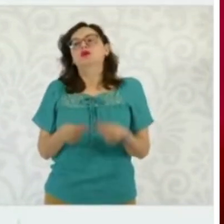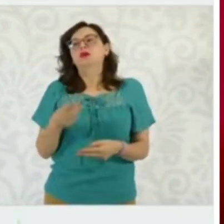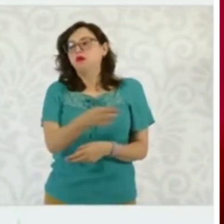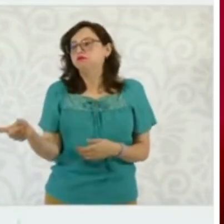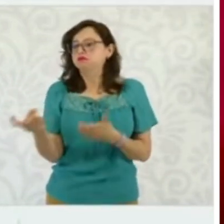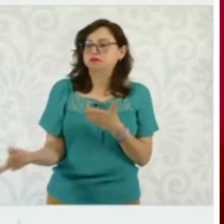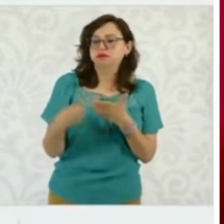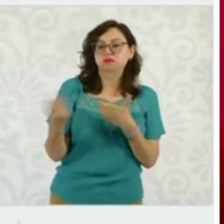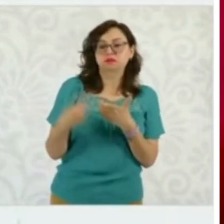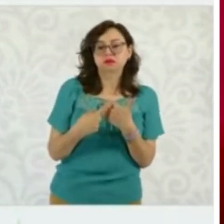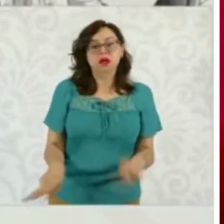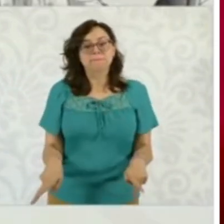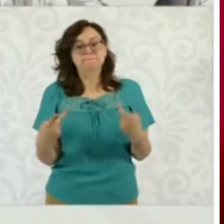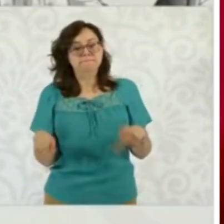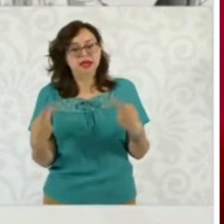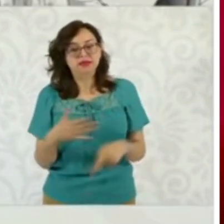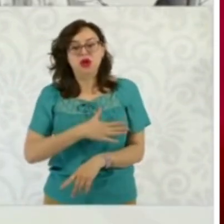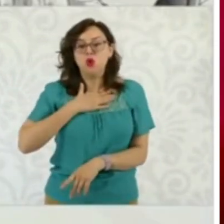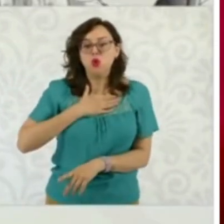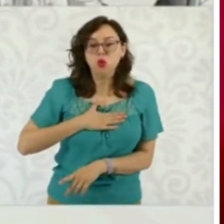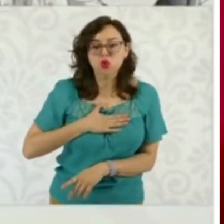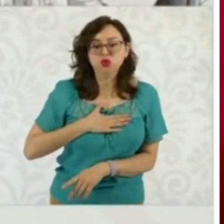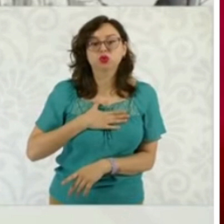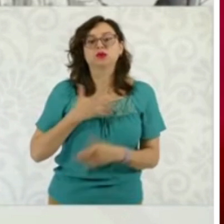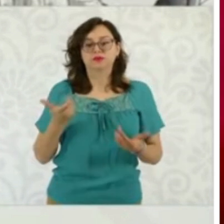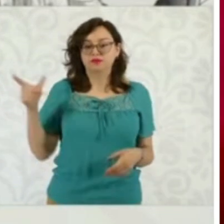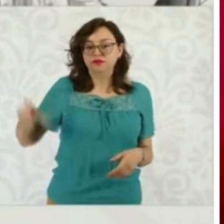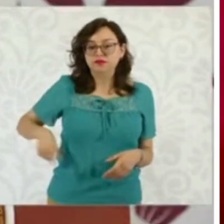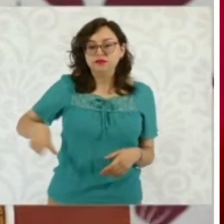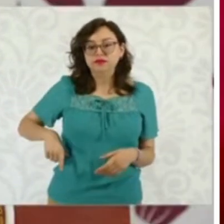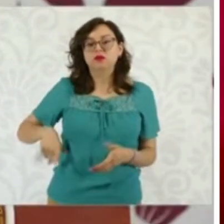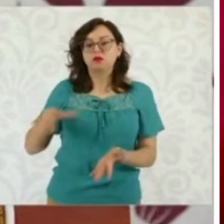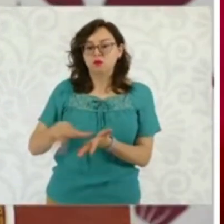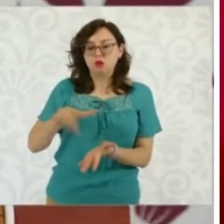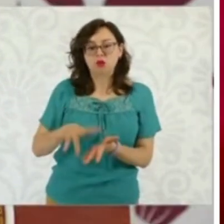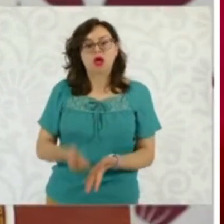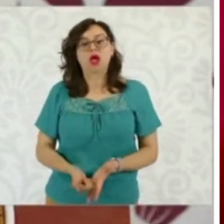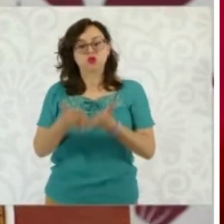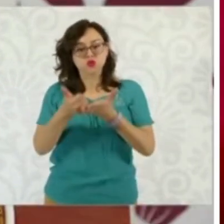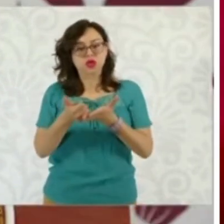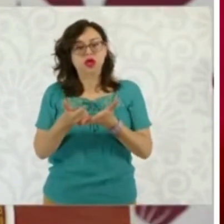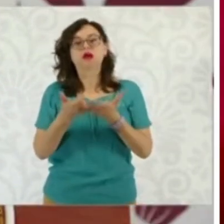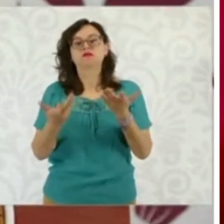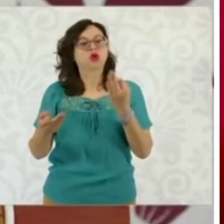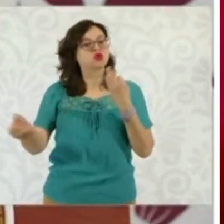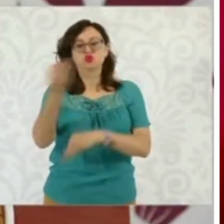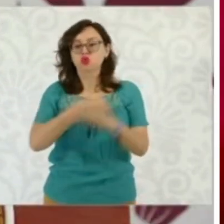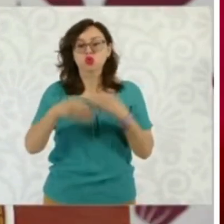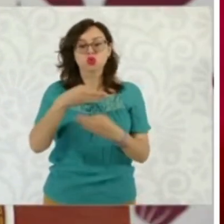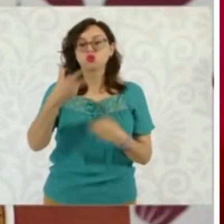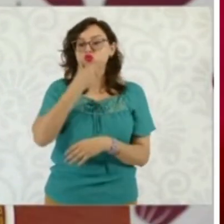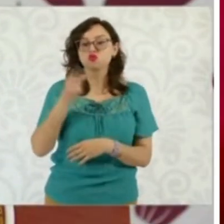puedan vender sus productos a precios justos, el gobierno ayude a vender y regrese pues todo el recurso a las